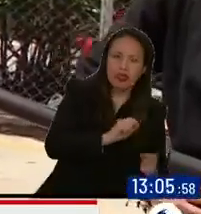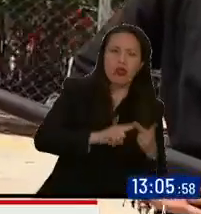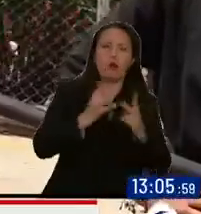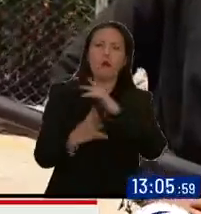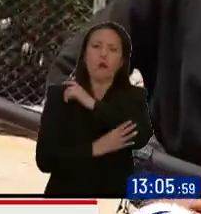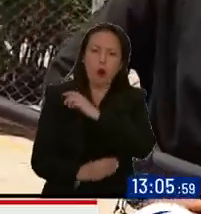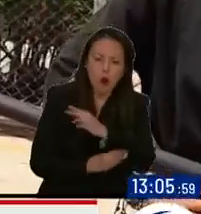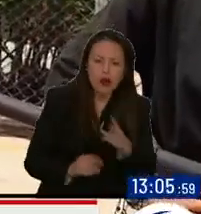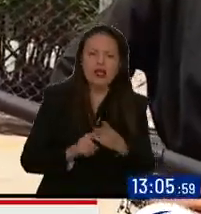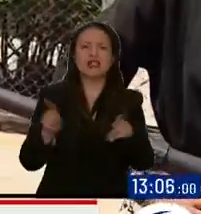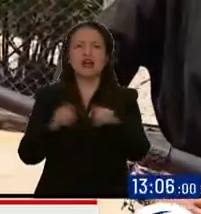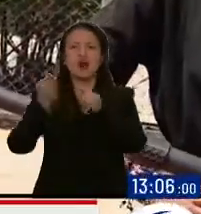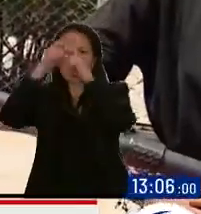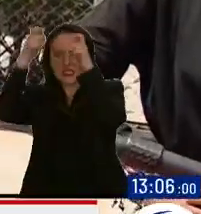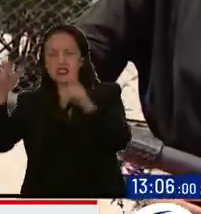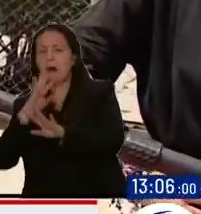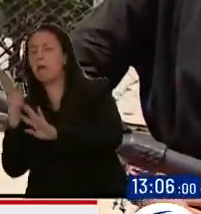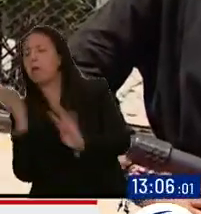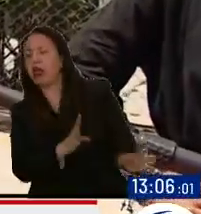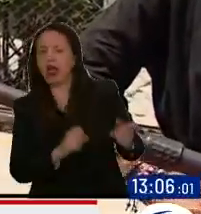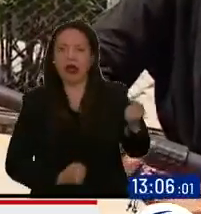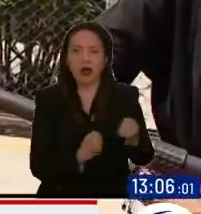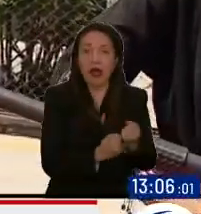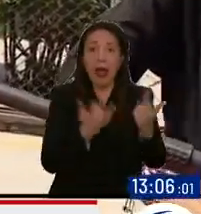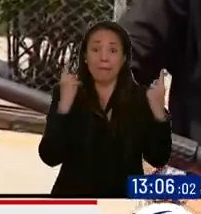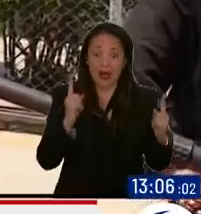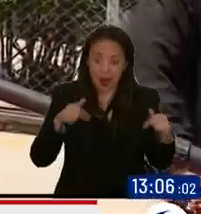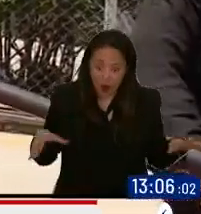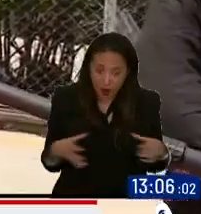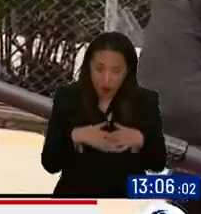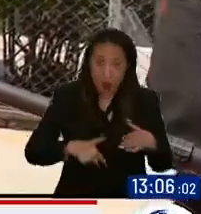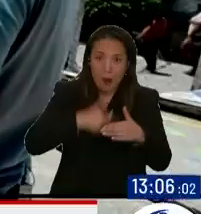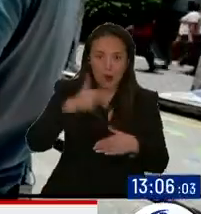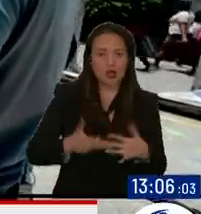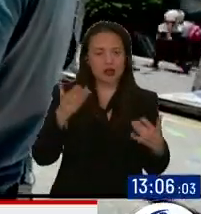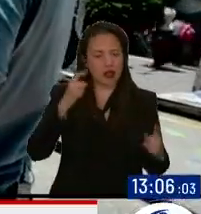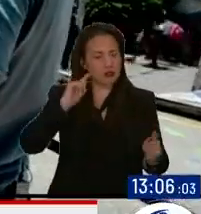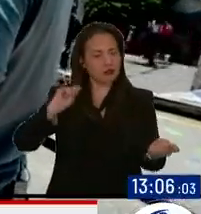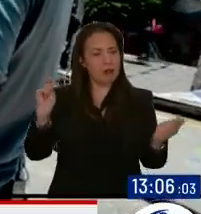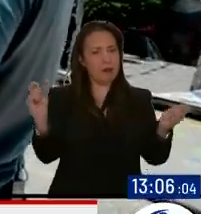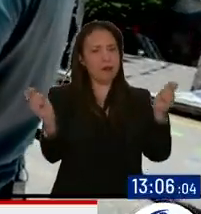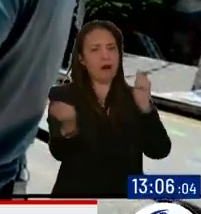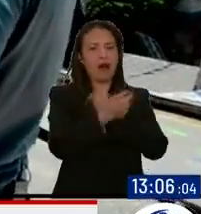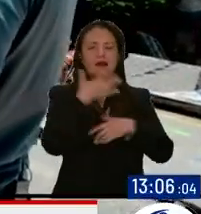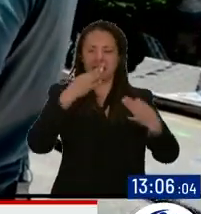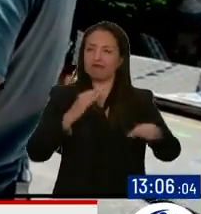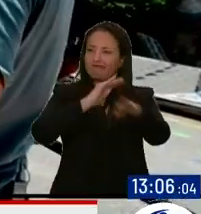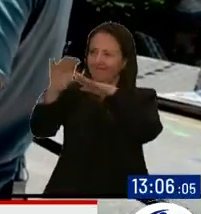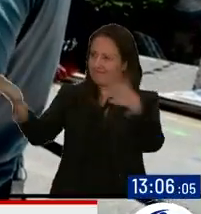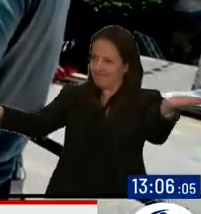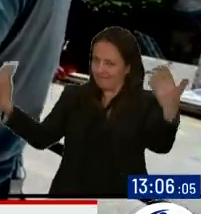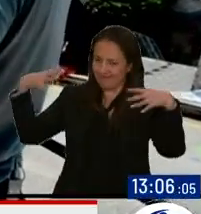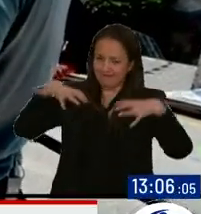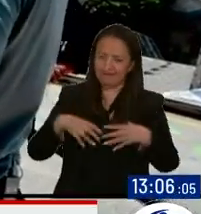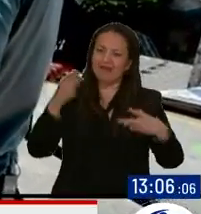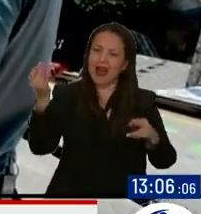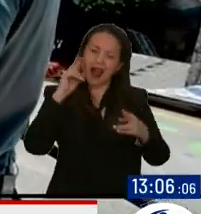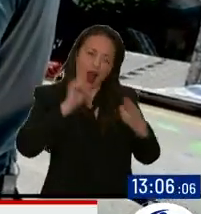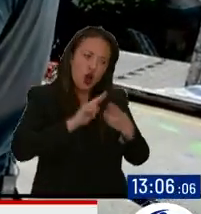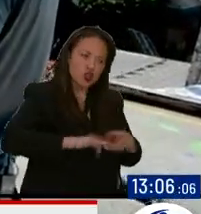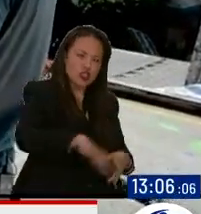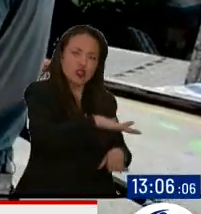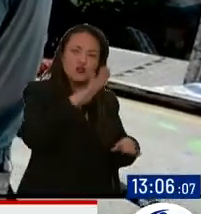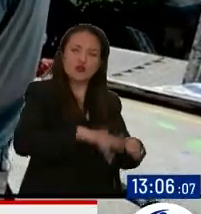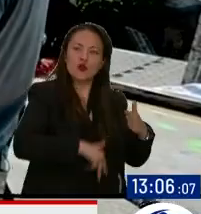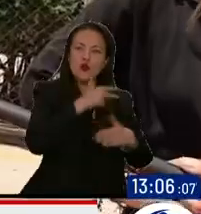pobreza, de abandono estatal, pero que a través de este proyecto estamos cambiando esta realidad. Invitamos a muchas personas a que vengan y conozcan este proyecto